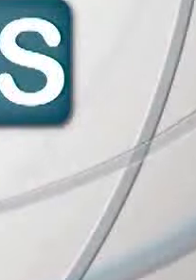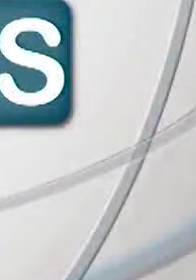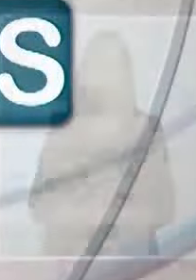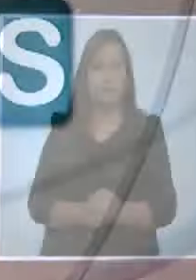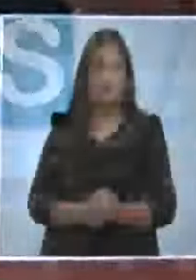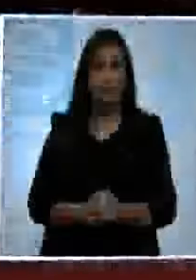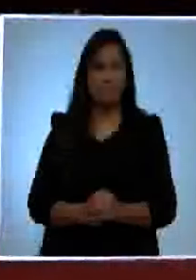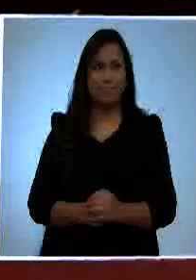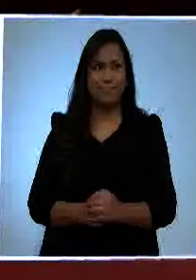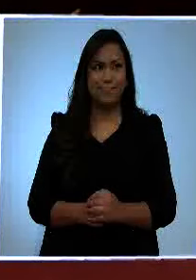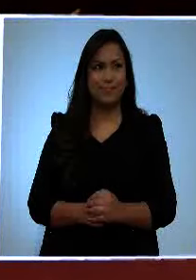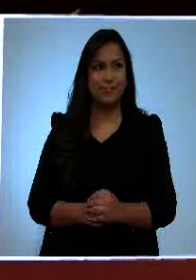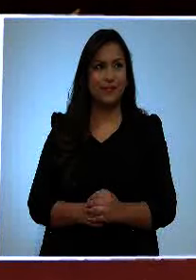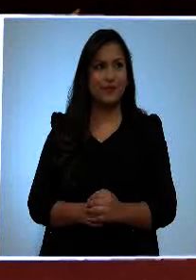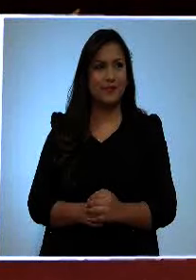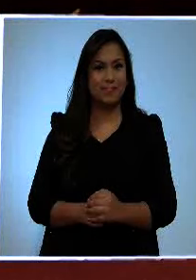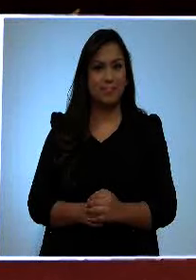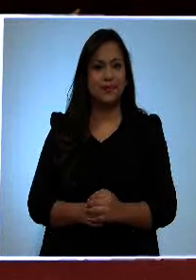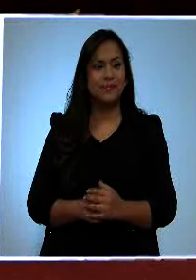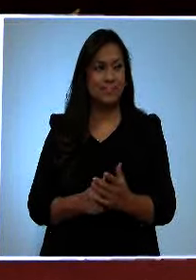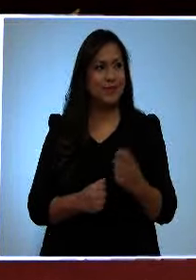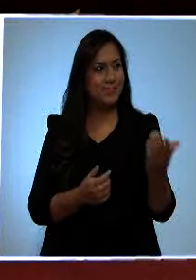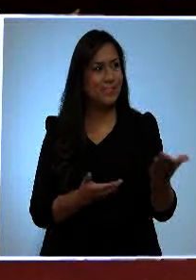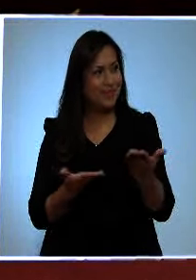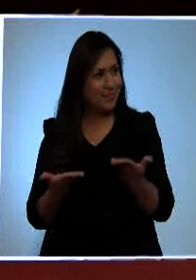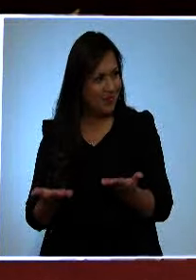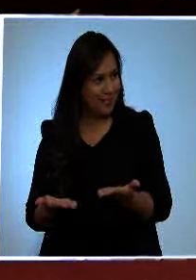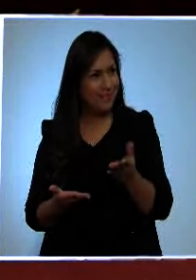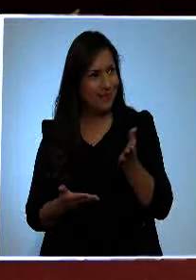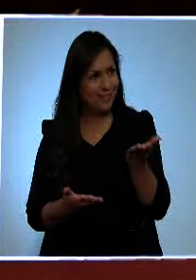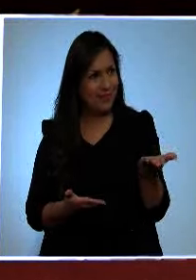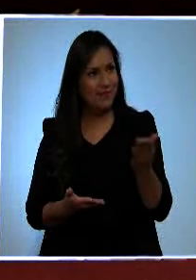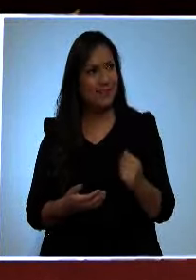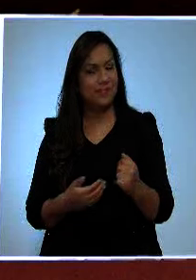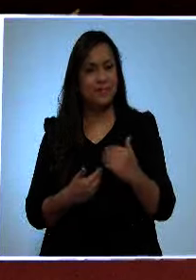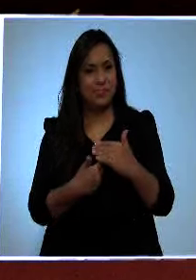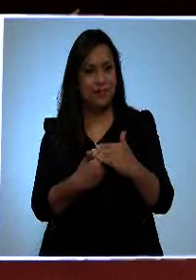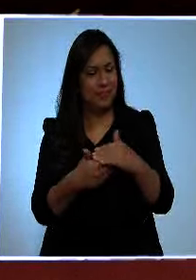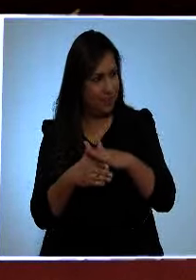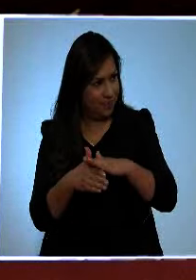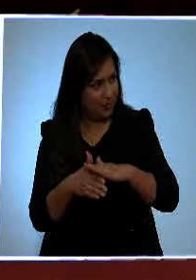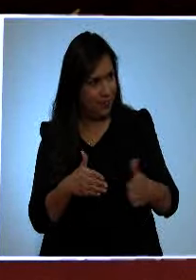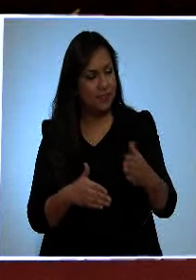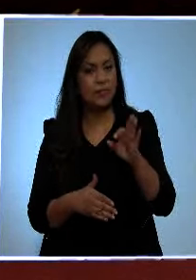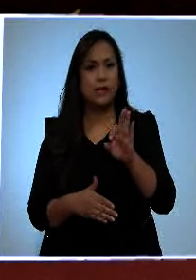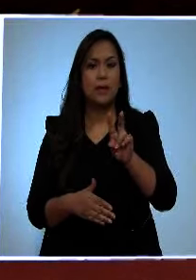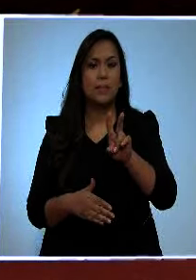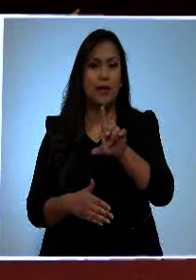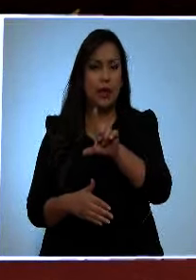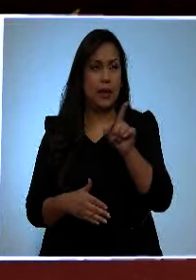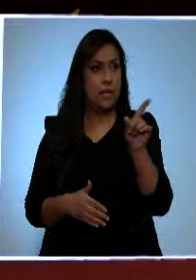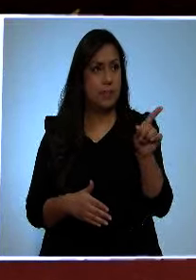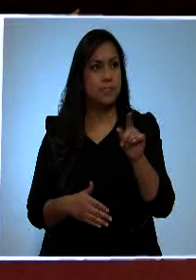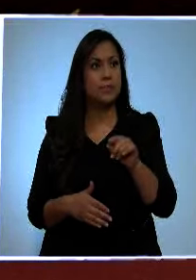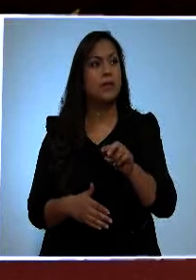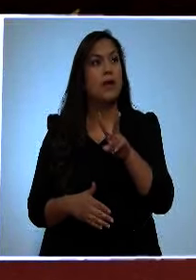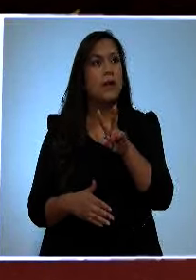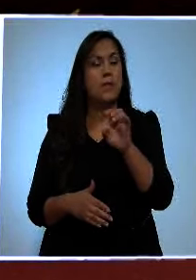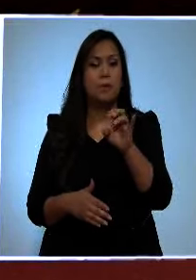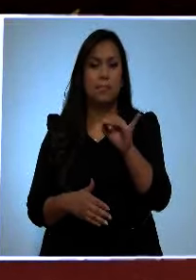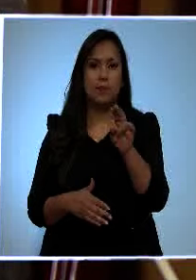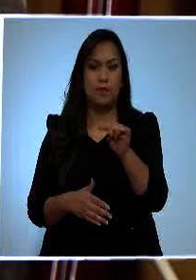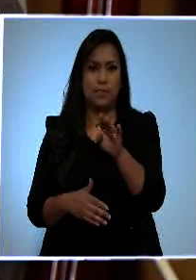libertad bienvenida damos la bienvenida a la televisión legislativa a Alexandra mantilla directora del instituto